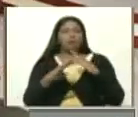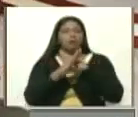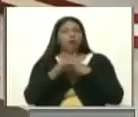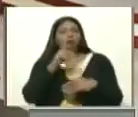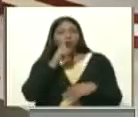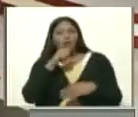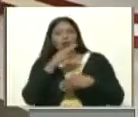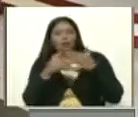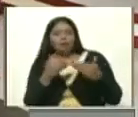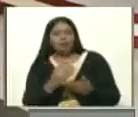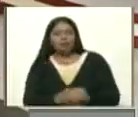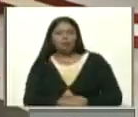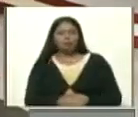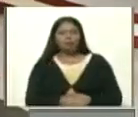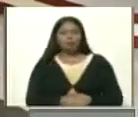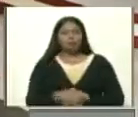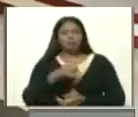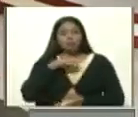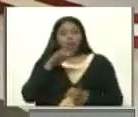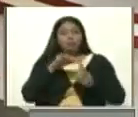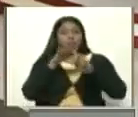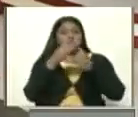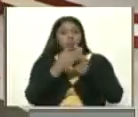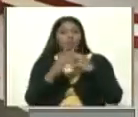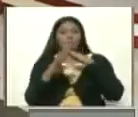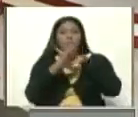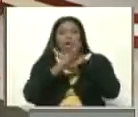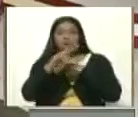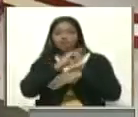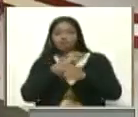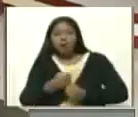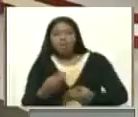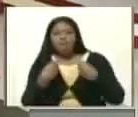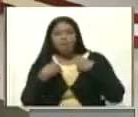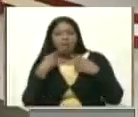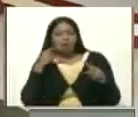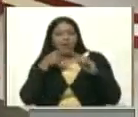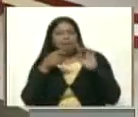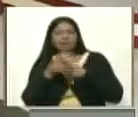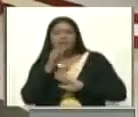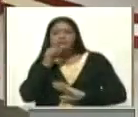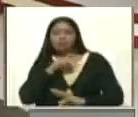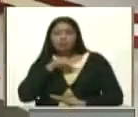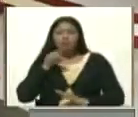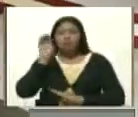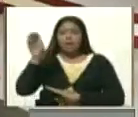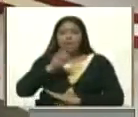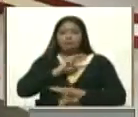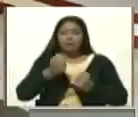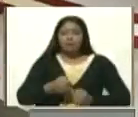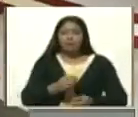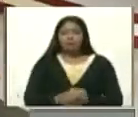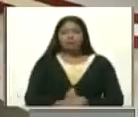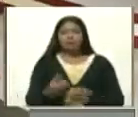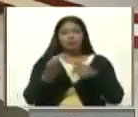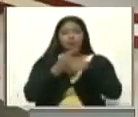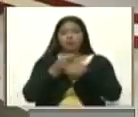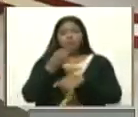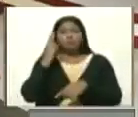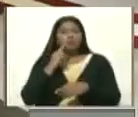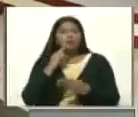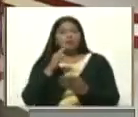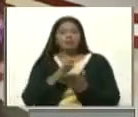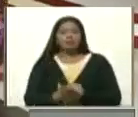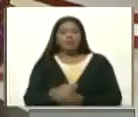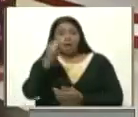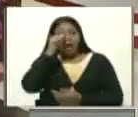medidas coercitivas, la situación de bloqueo tan fuerte a la cual ha sido objeto nuestro país, el gobierno bolivariano, y que Alex